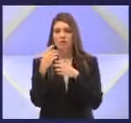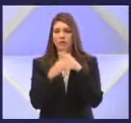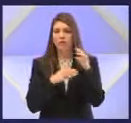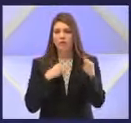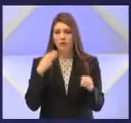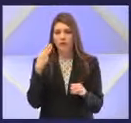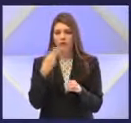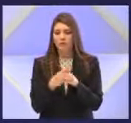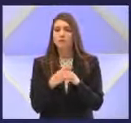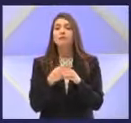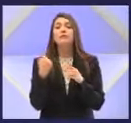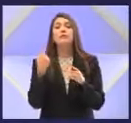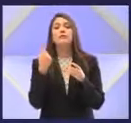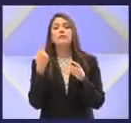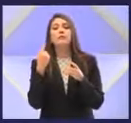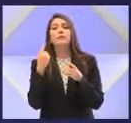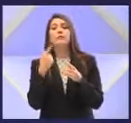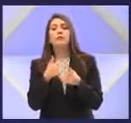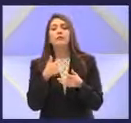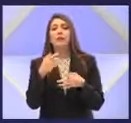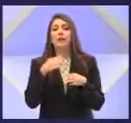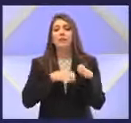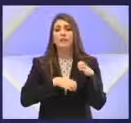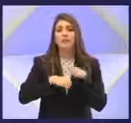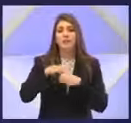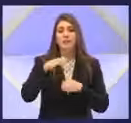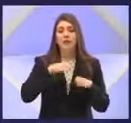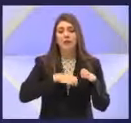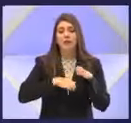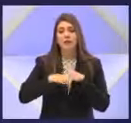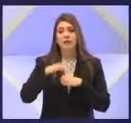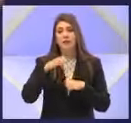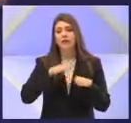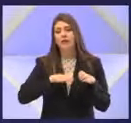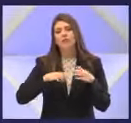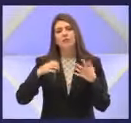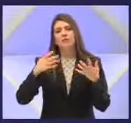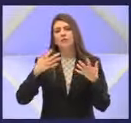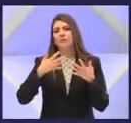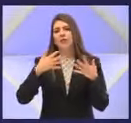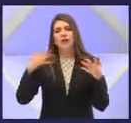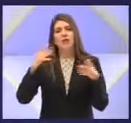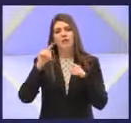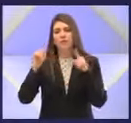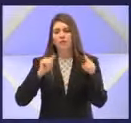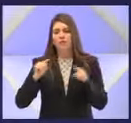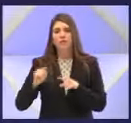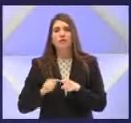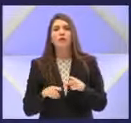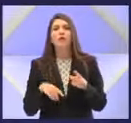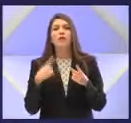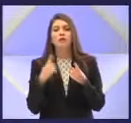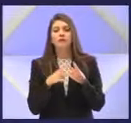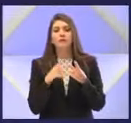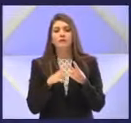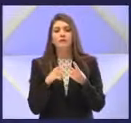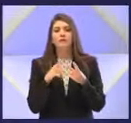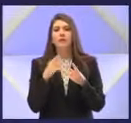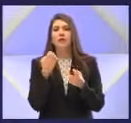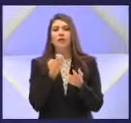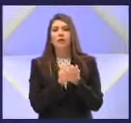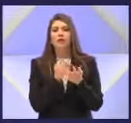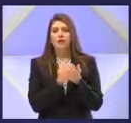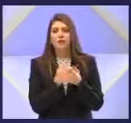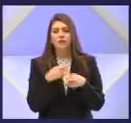empresas grandes globales las economías locales con empresas